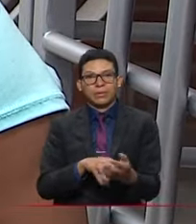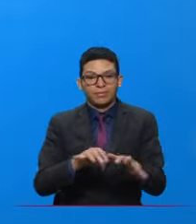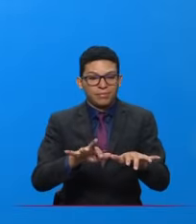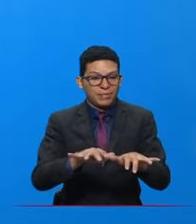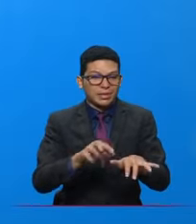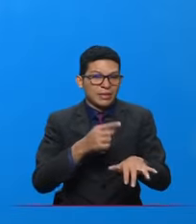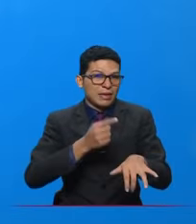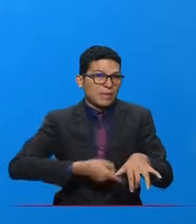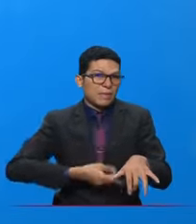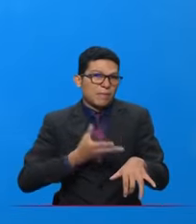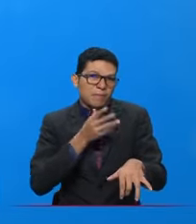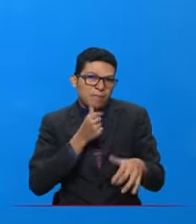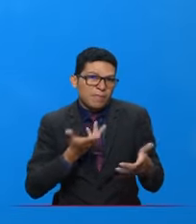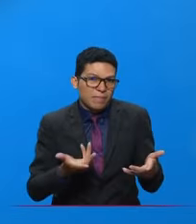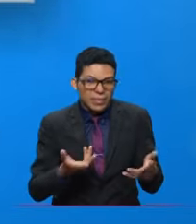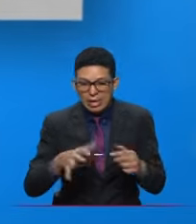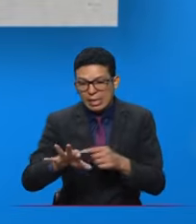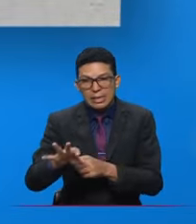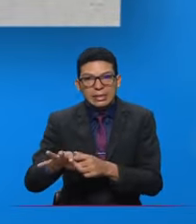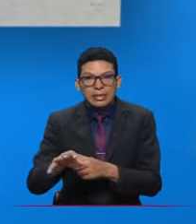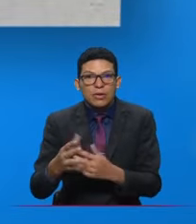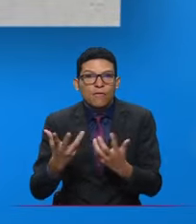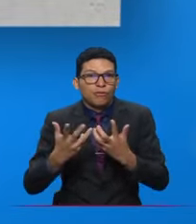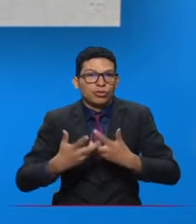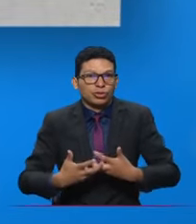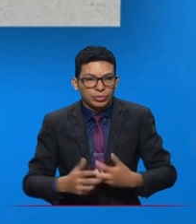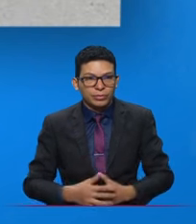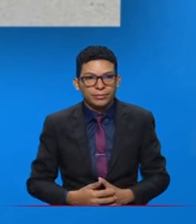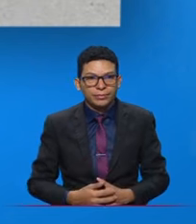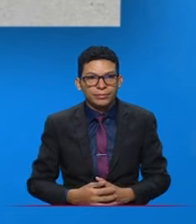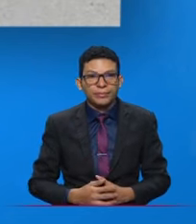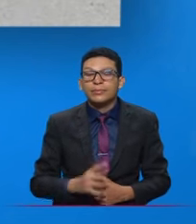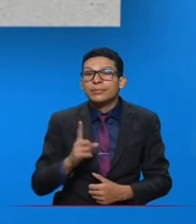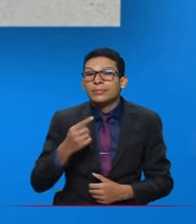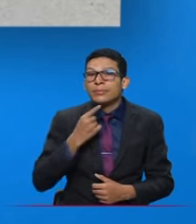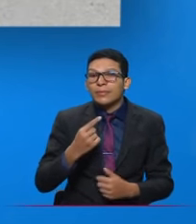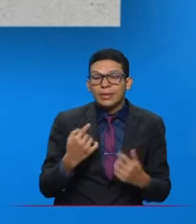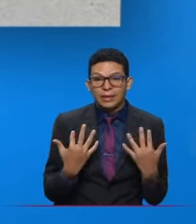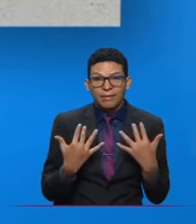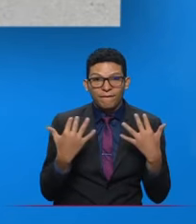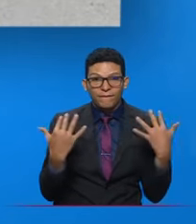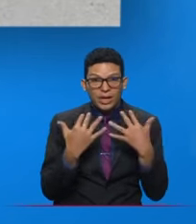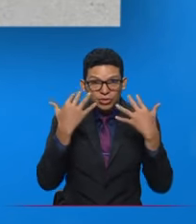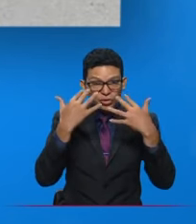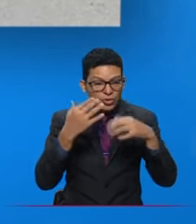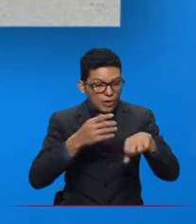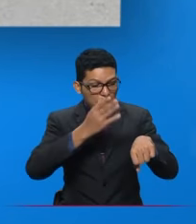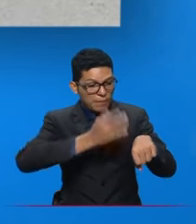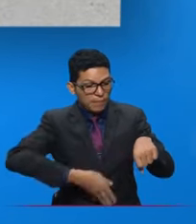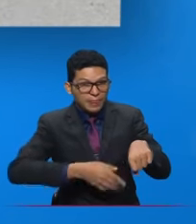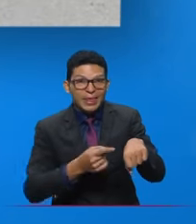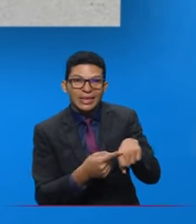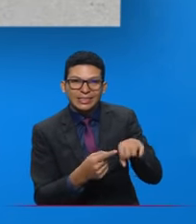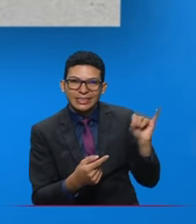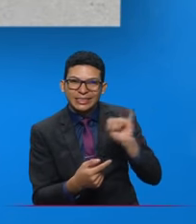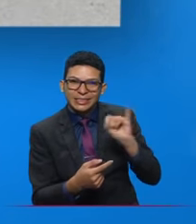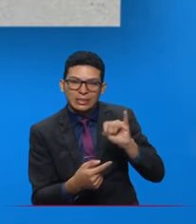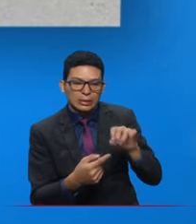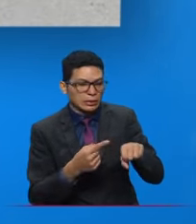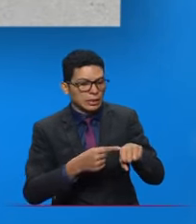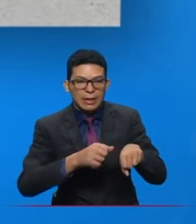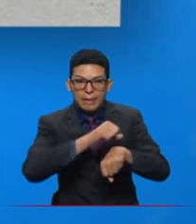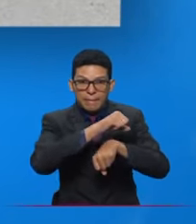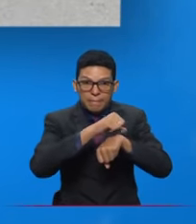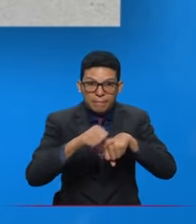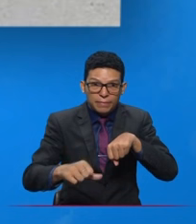funciona. Paciente en el momento cursa con infección en muñón de amputación izquierdo, lo cual no permite realizar